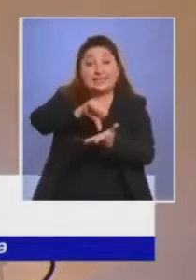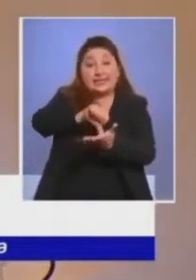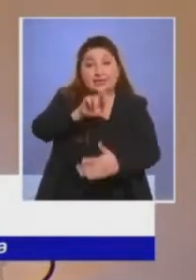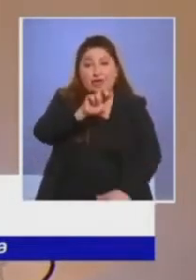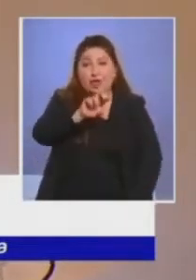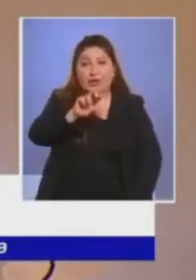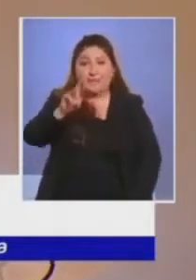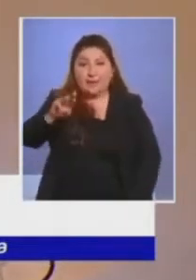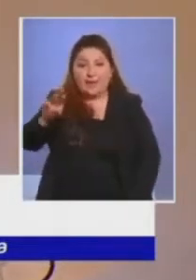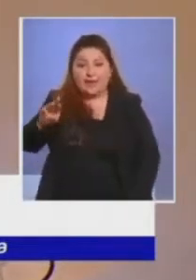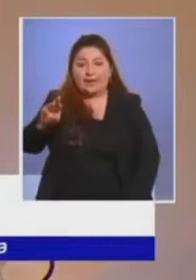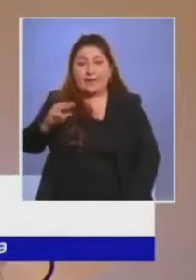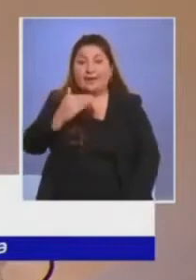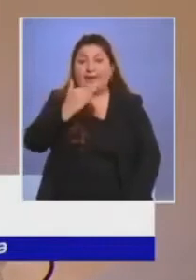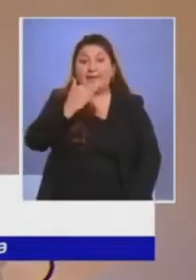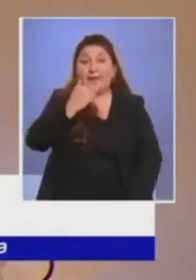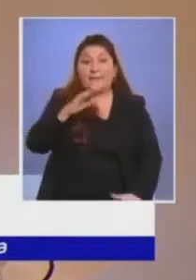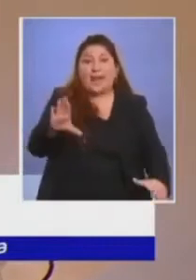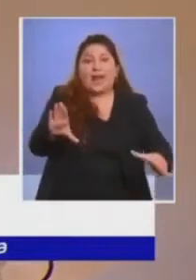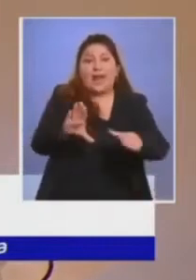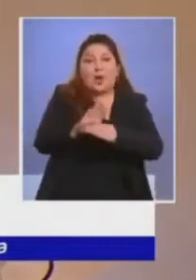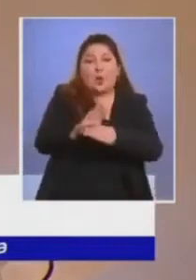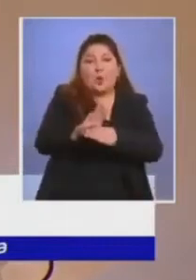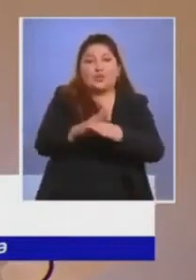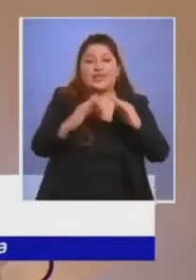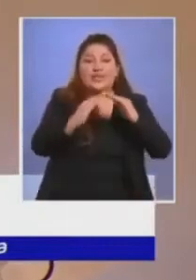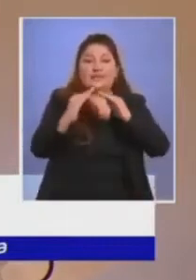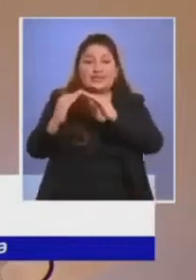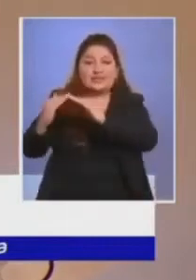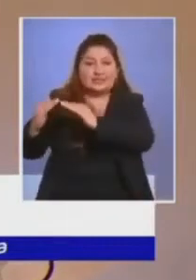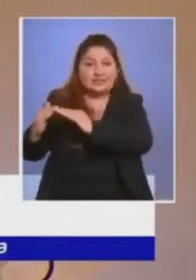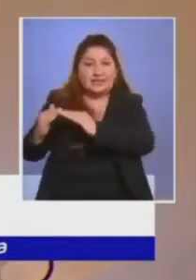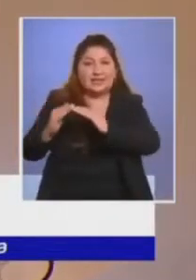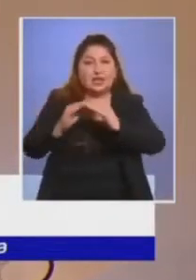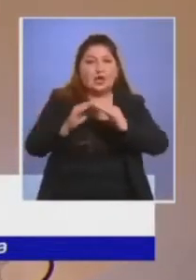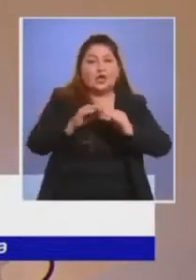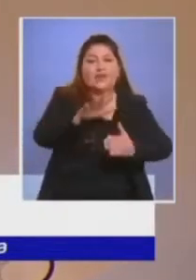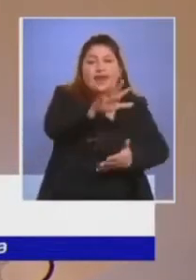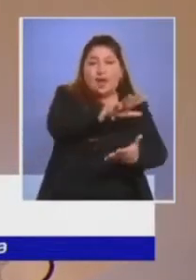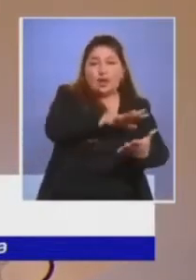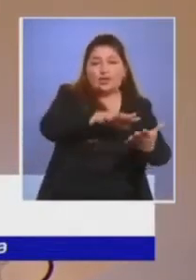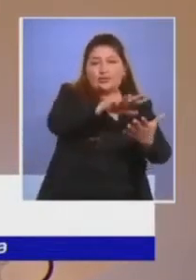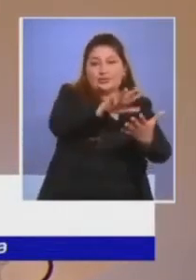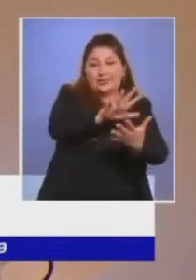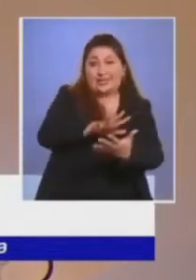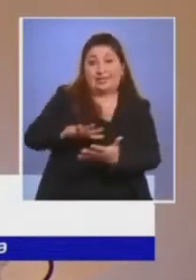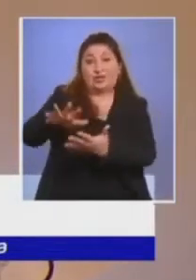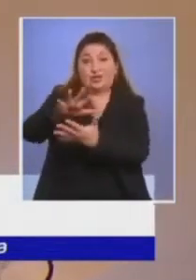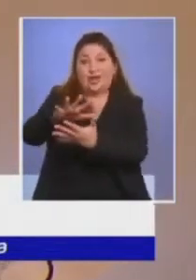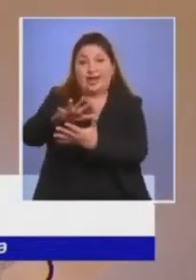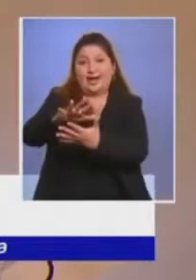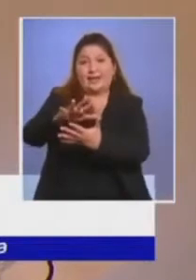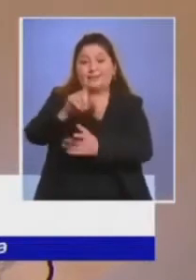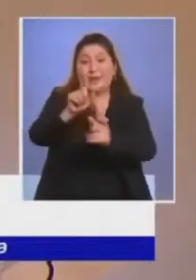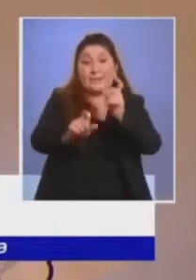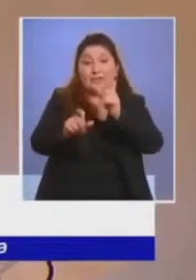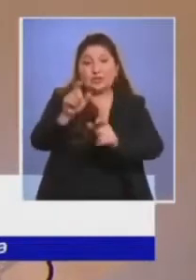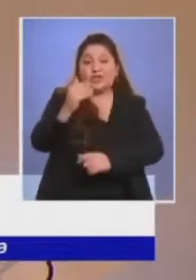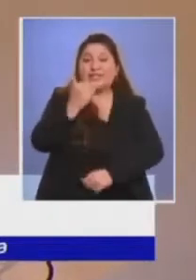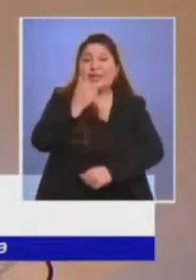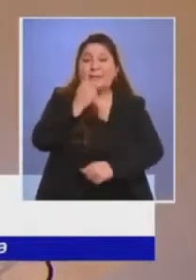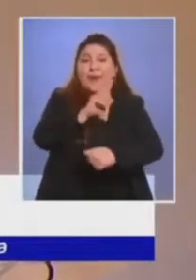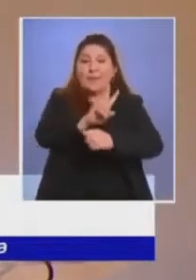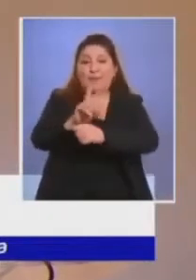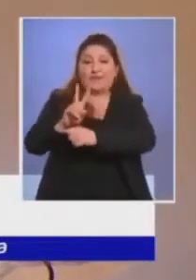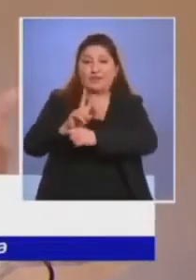desde lo que es la junta de vecinos, desde la organización territorial, desde los pobladores, Y por cierto, con los profesores. Los profesores